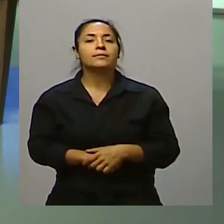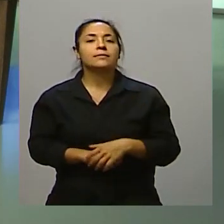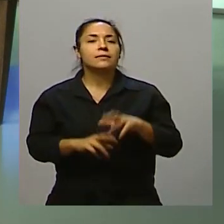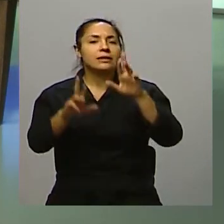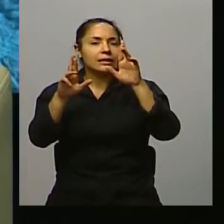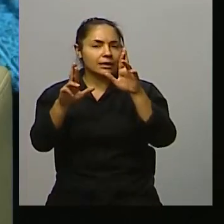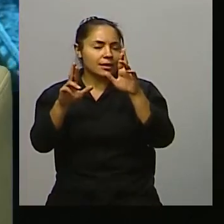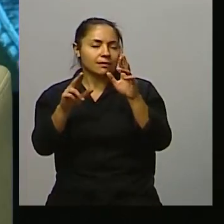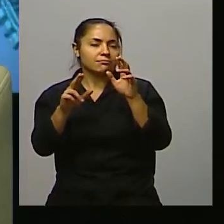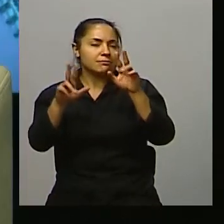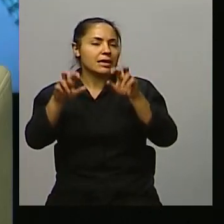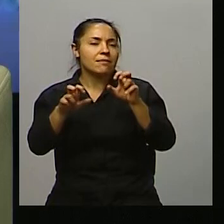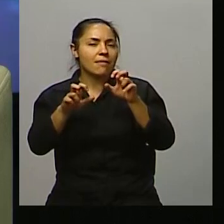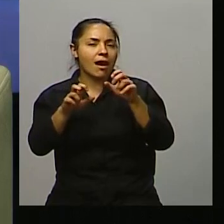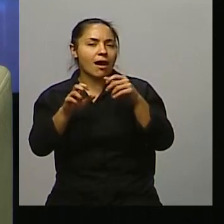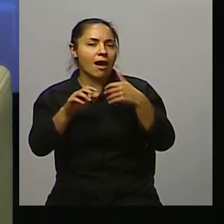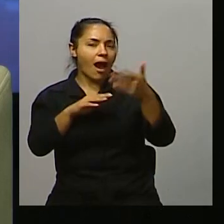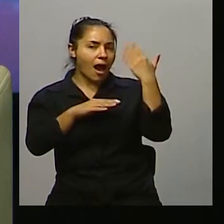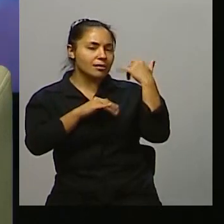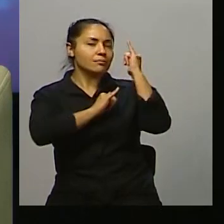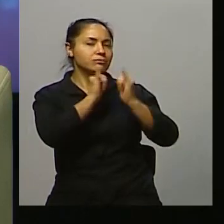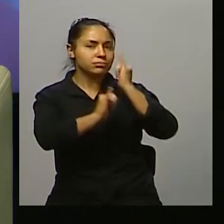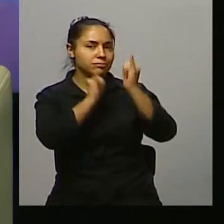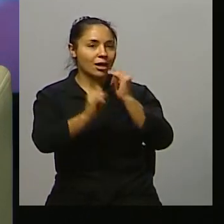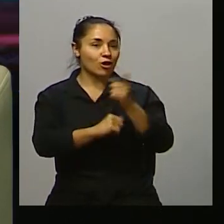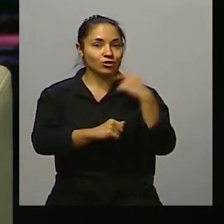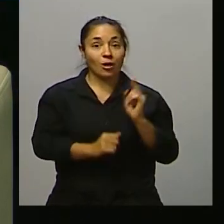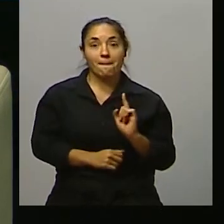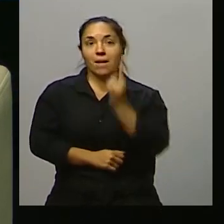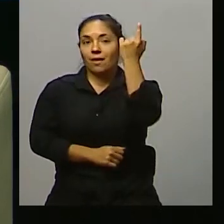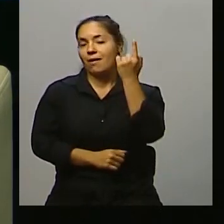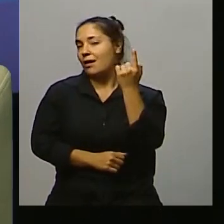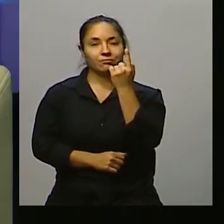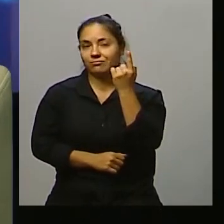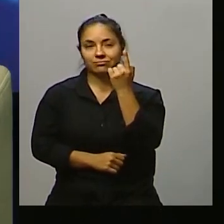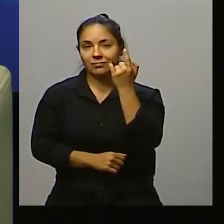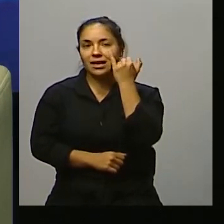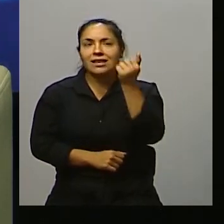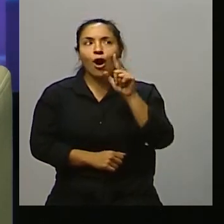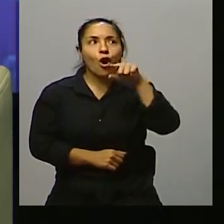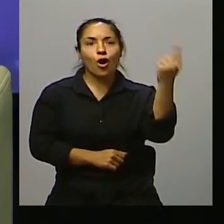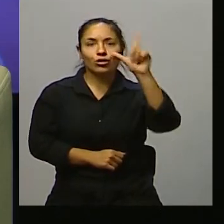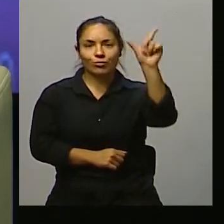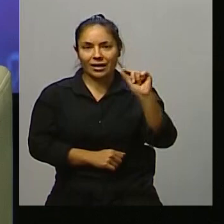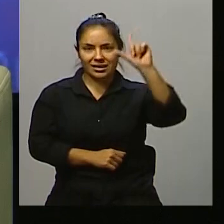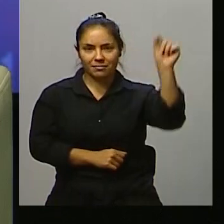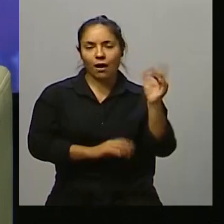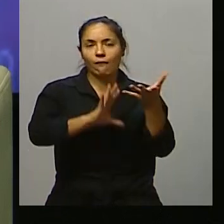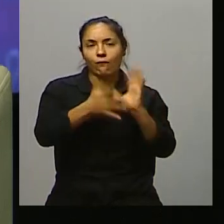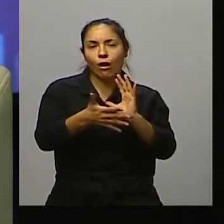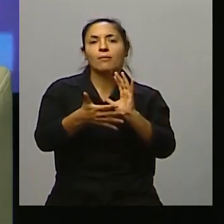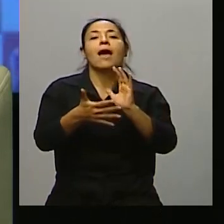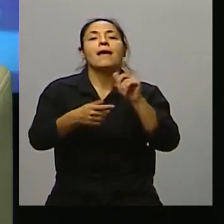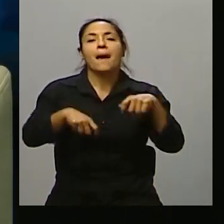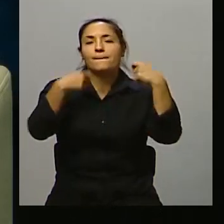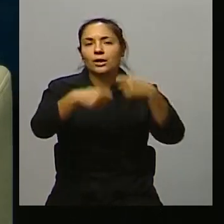lo que comentaste antes, respecto de que no somos pioneros y de que existen en otros países este tipo de sistemas de inversión